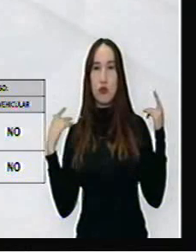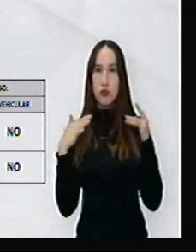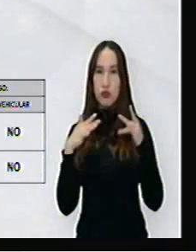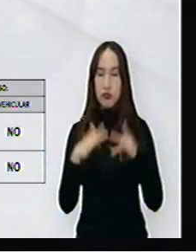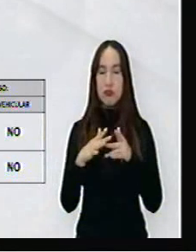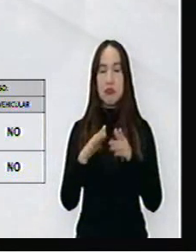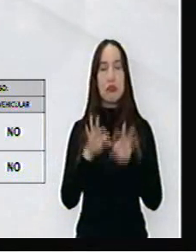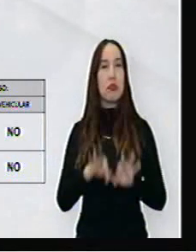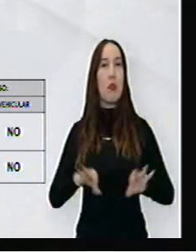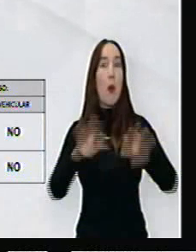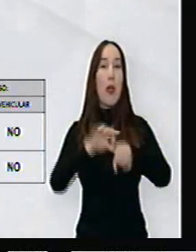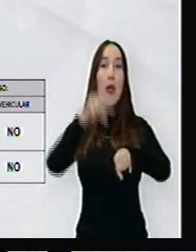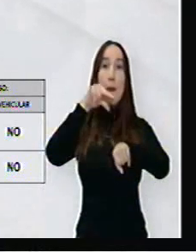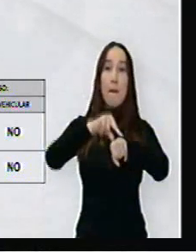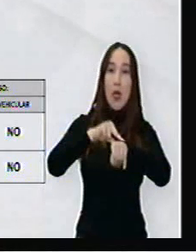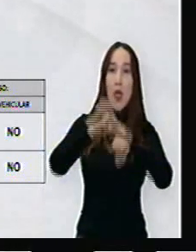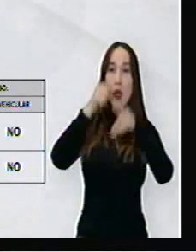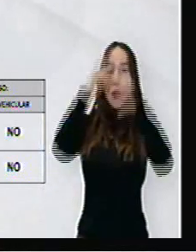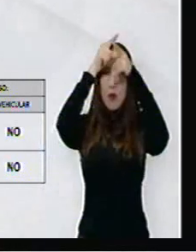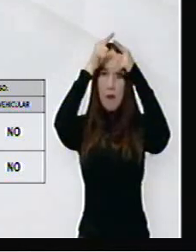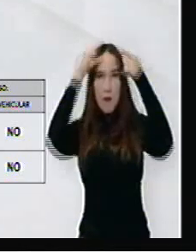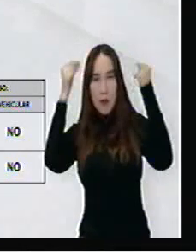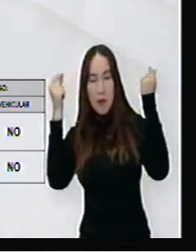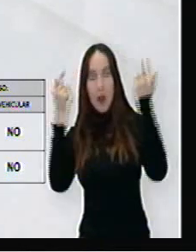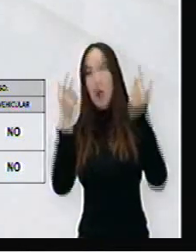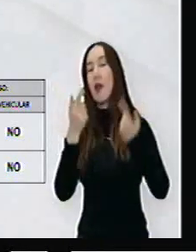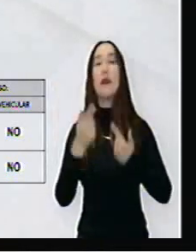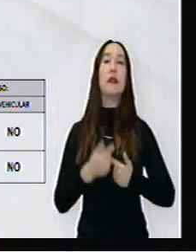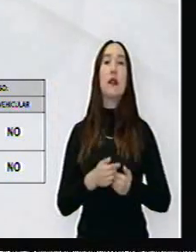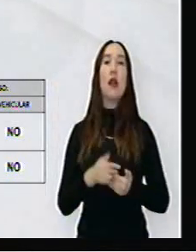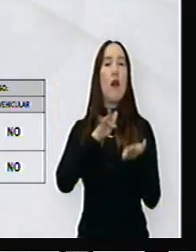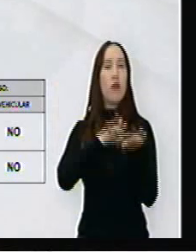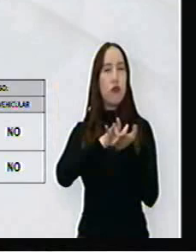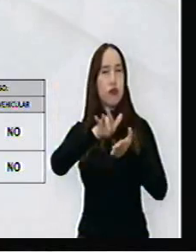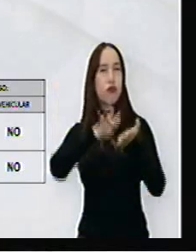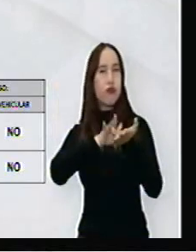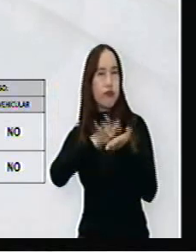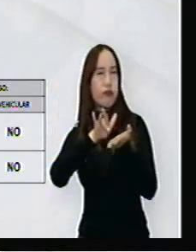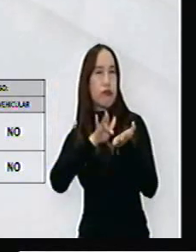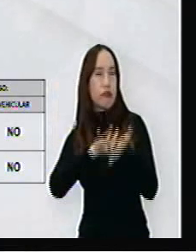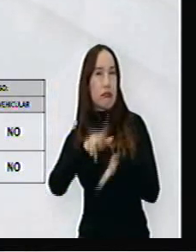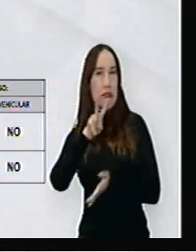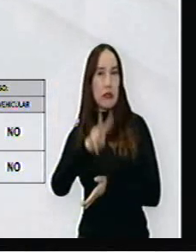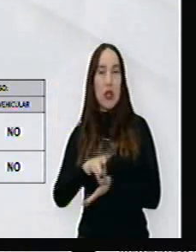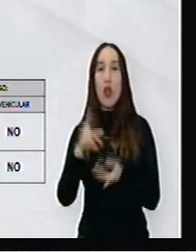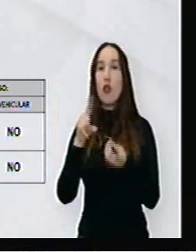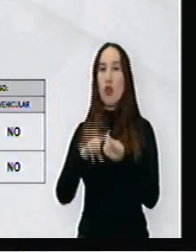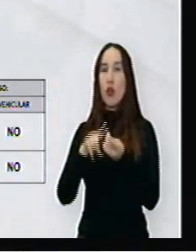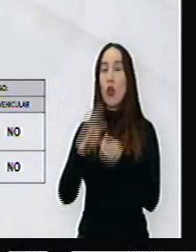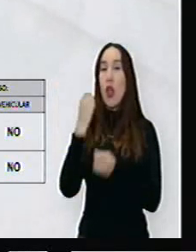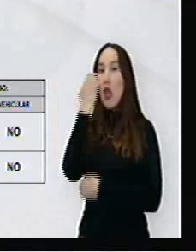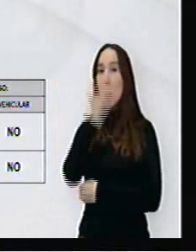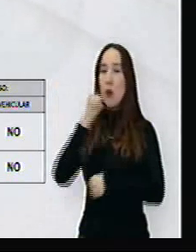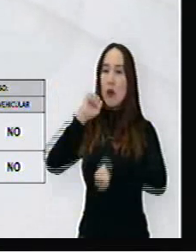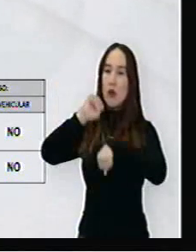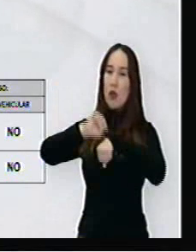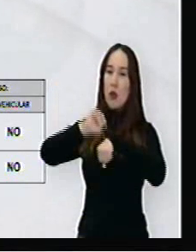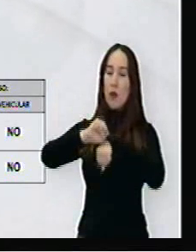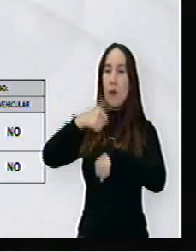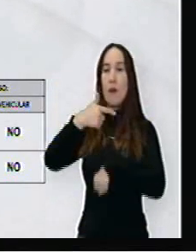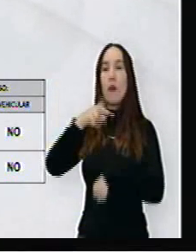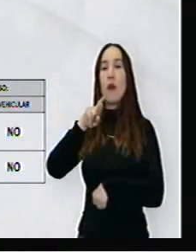Soledad, y del resto de las dependencias. Están ellos, ellas, en la Escuela Secundaria Graciano